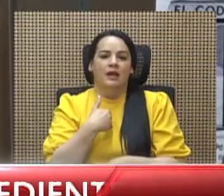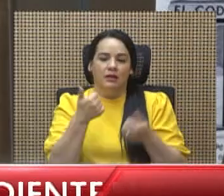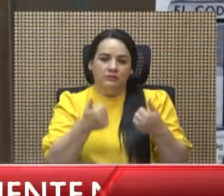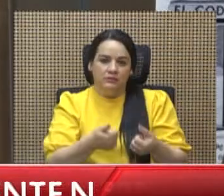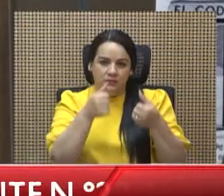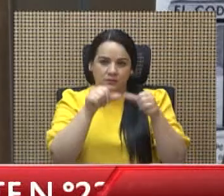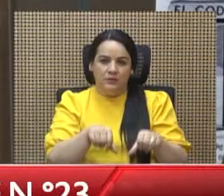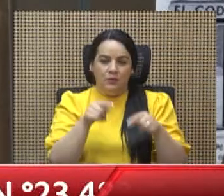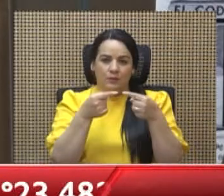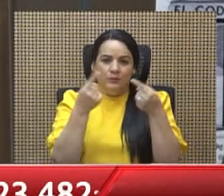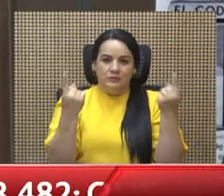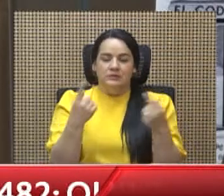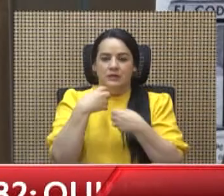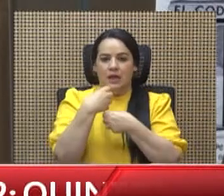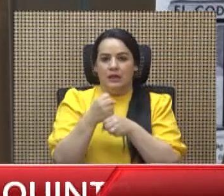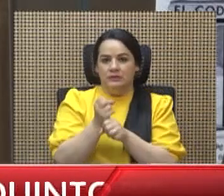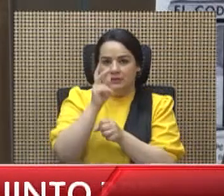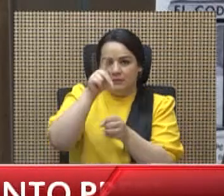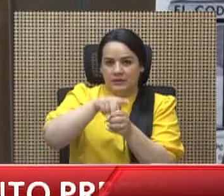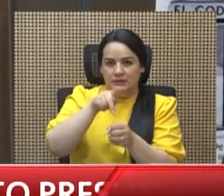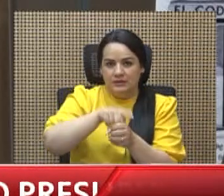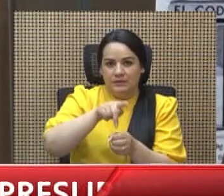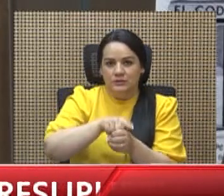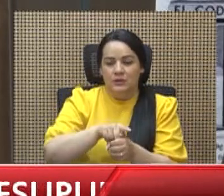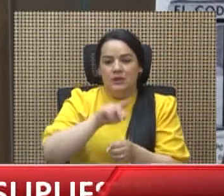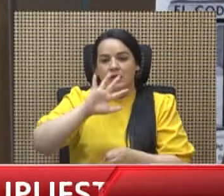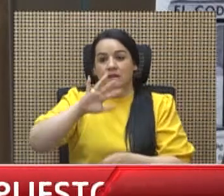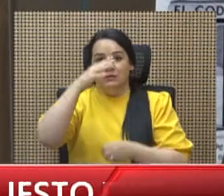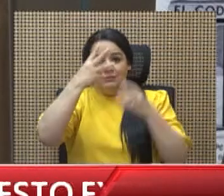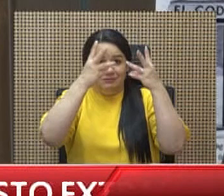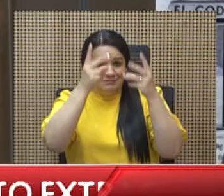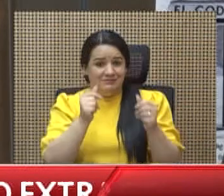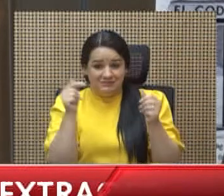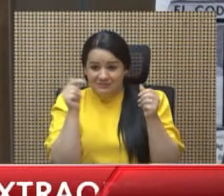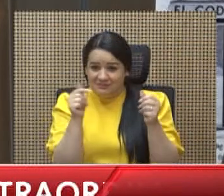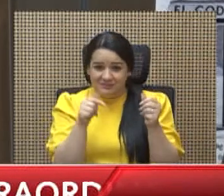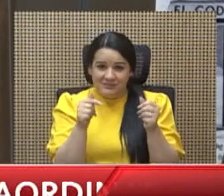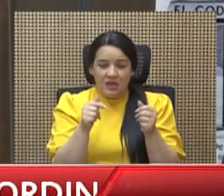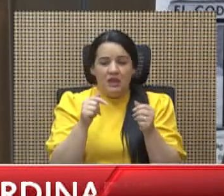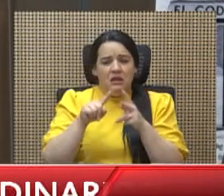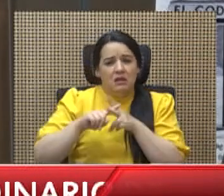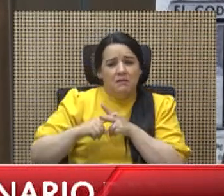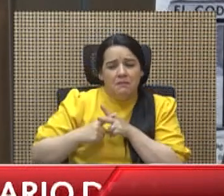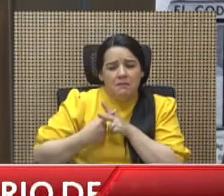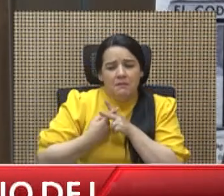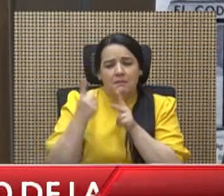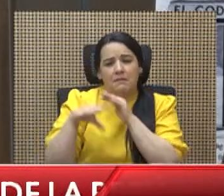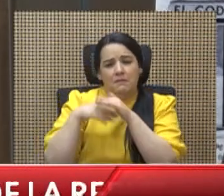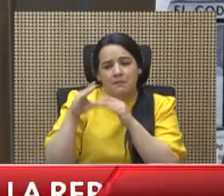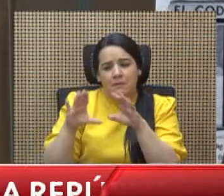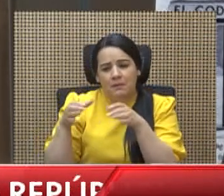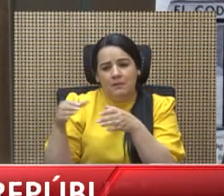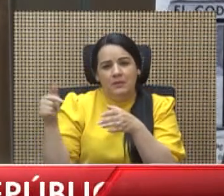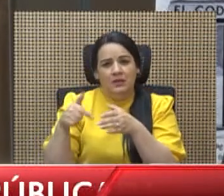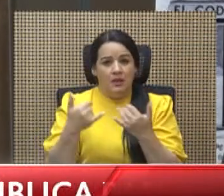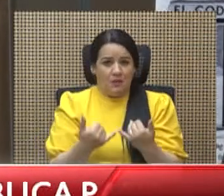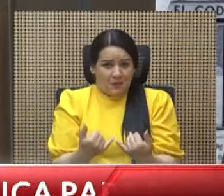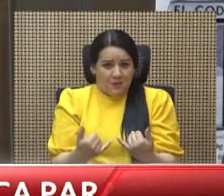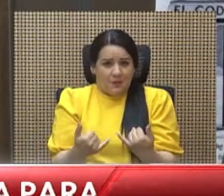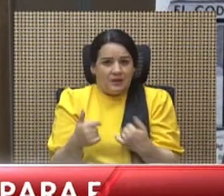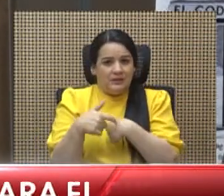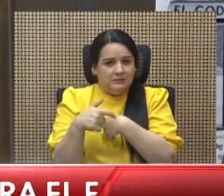que la oposición se hace participe Este quinto presupuesto estaría Apenas saliendo de la comisión en este momento